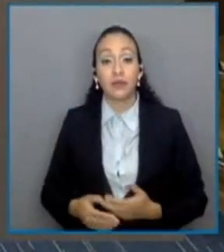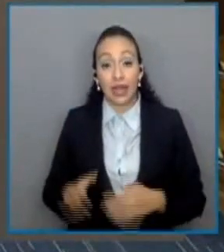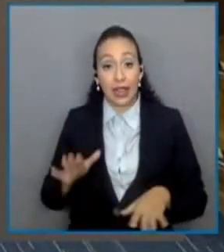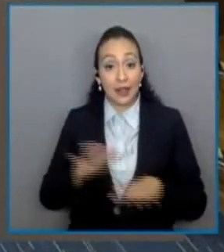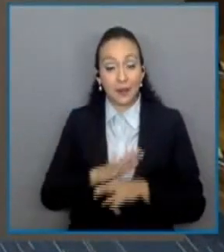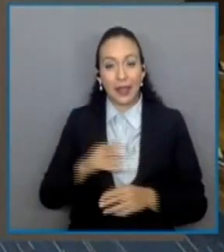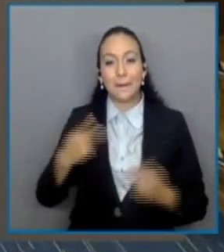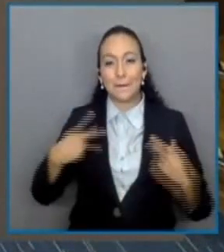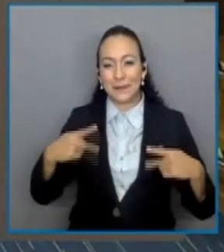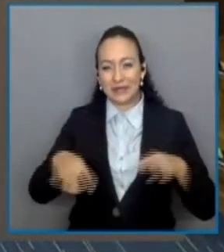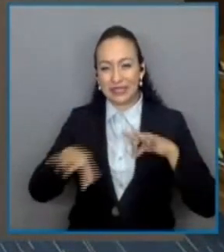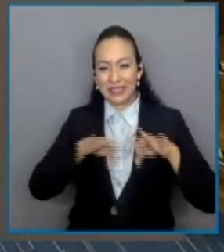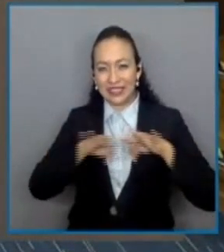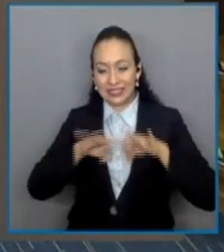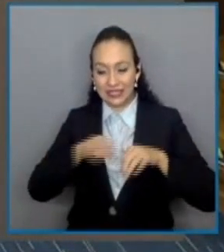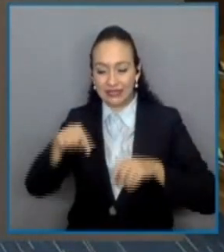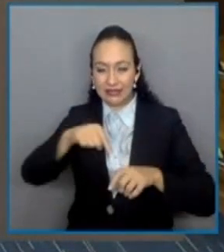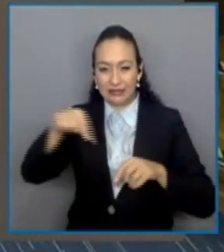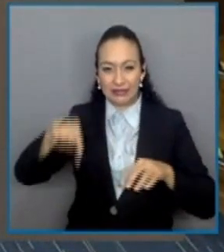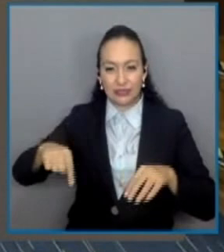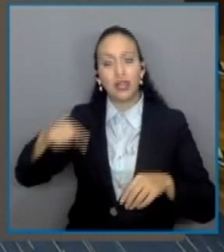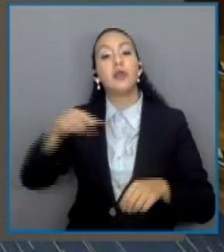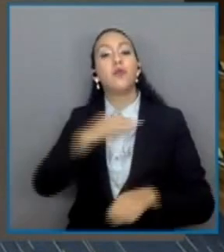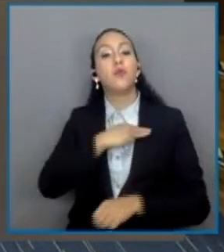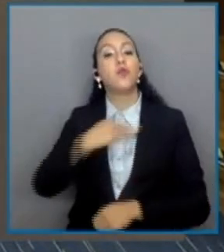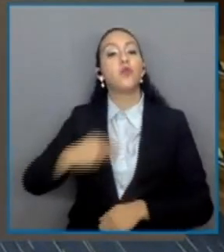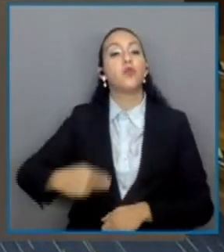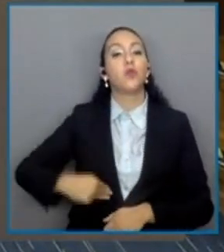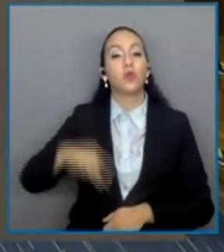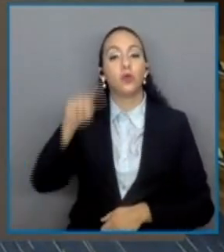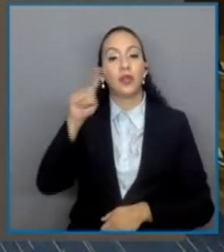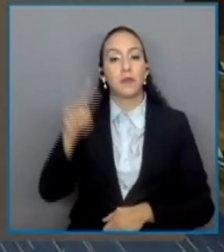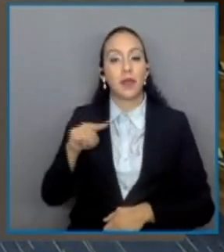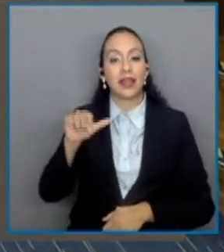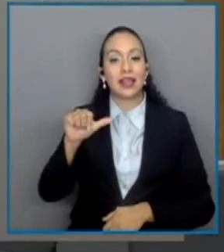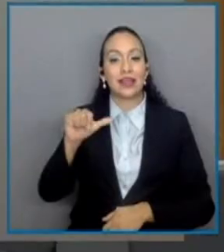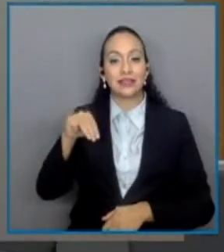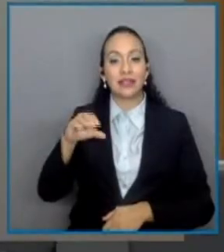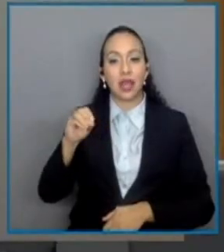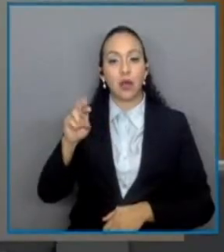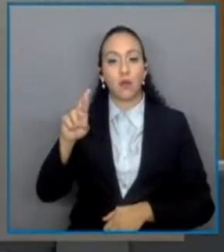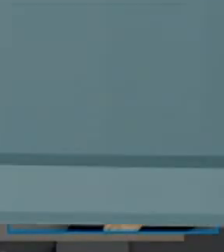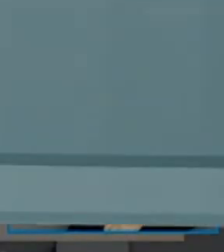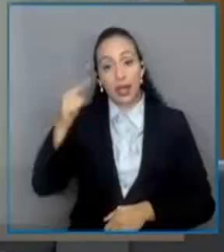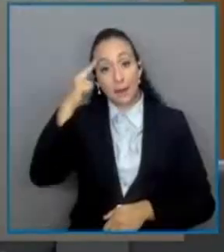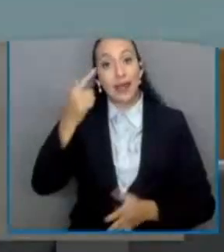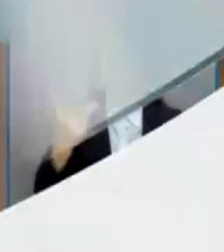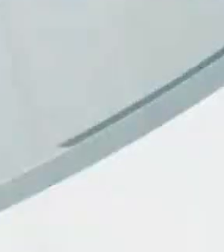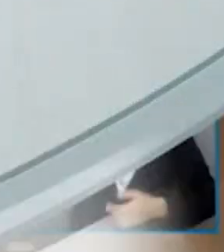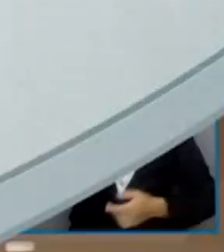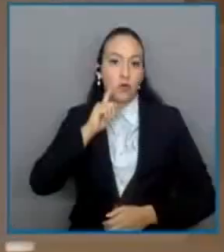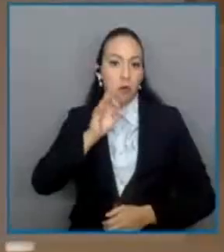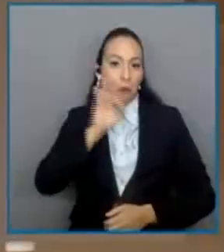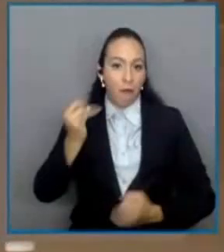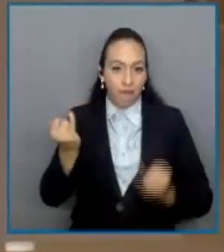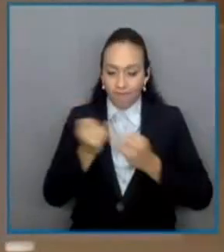representación proporcional en el municipio de Zamora para garantizar la paridad en el ayuntamiento.